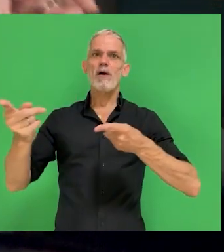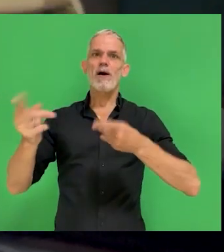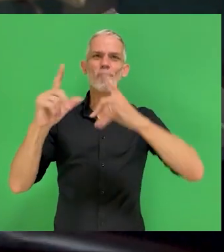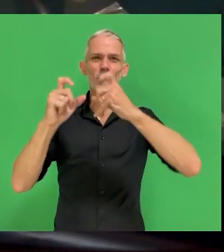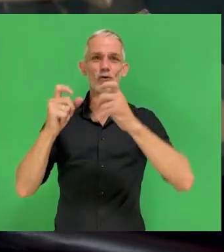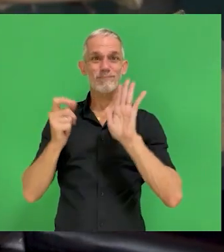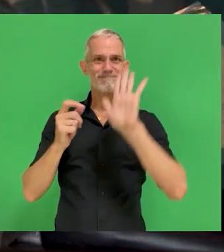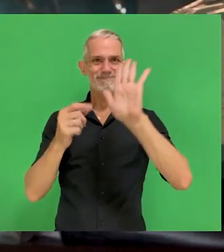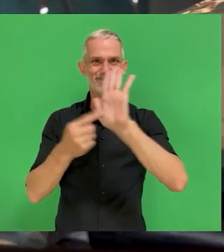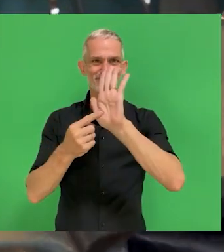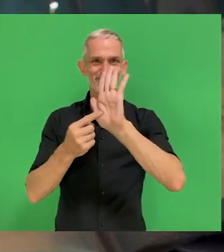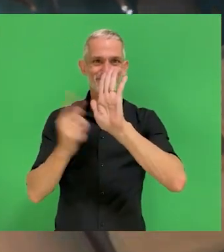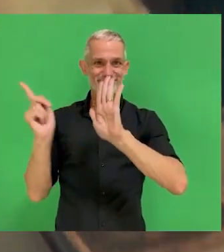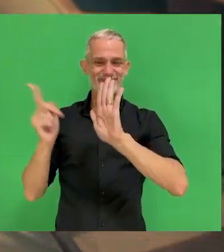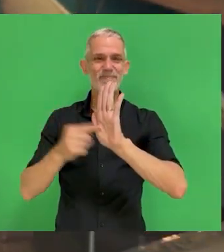Esta.